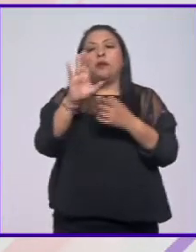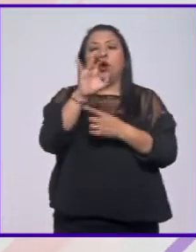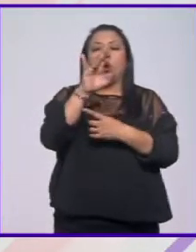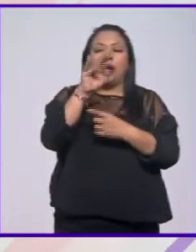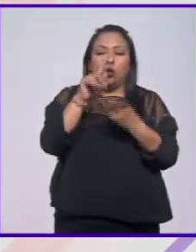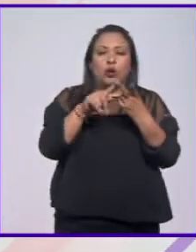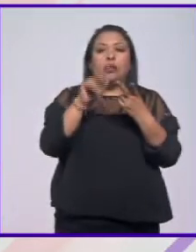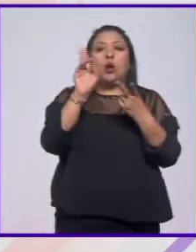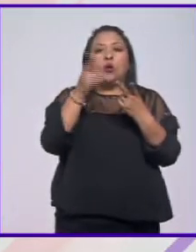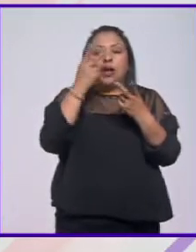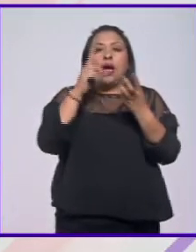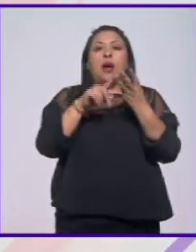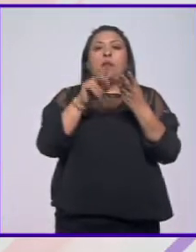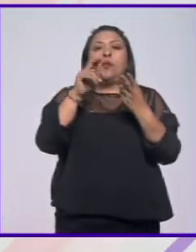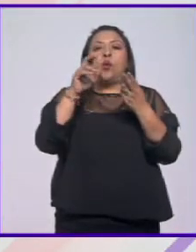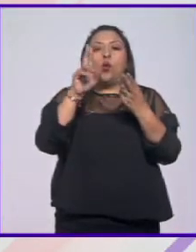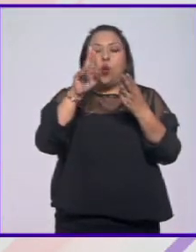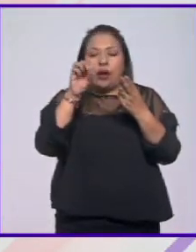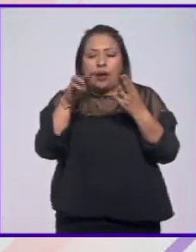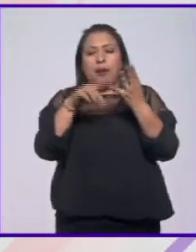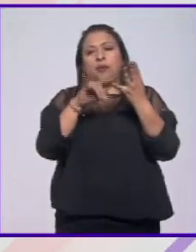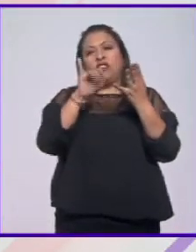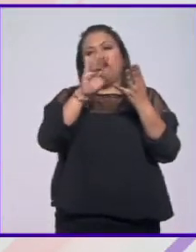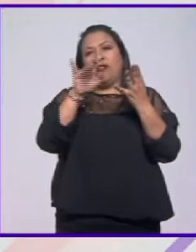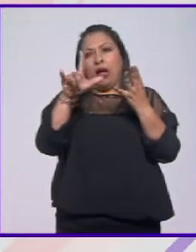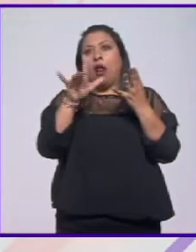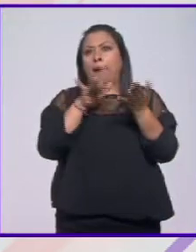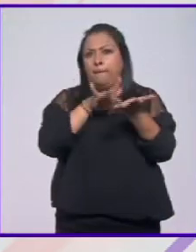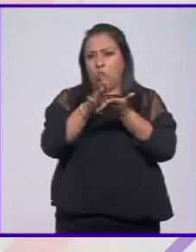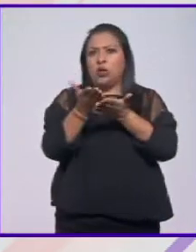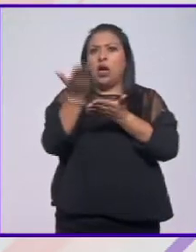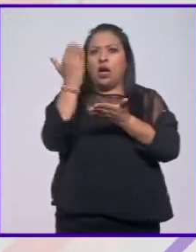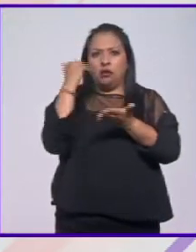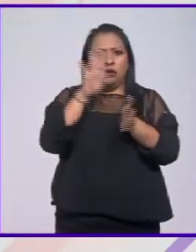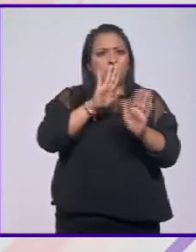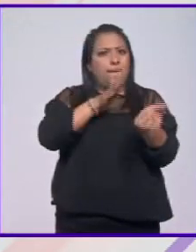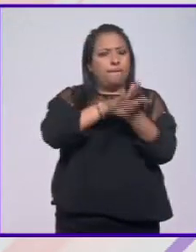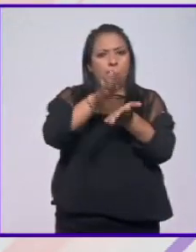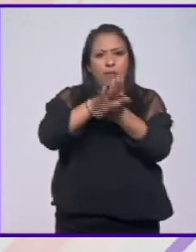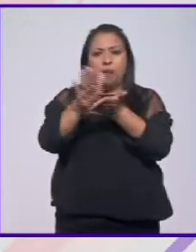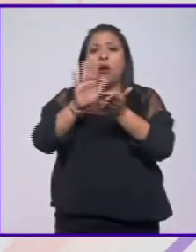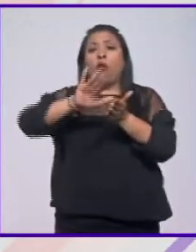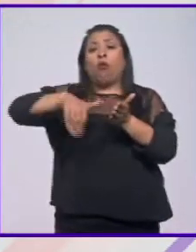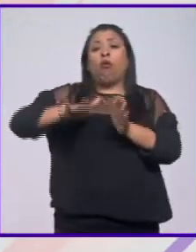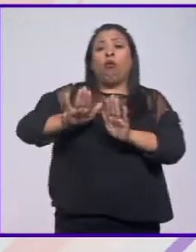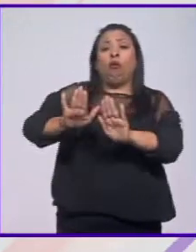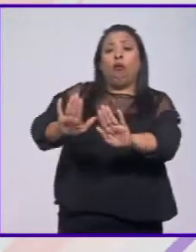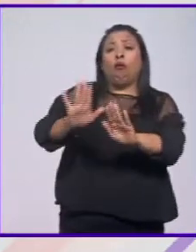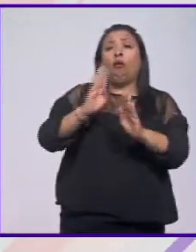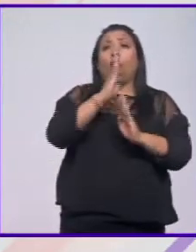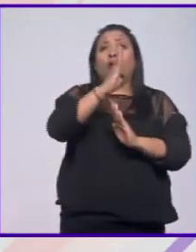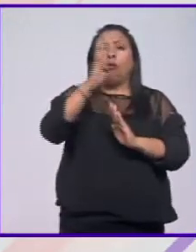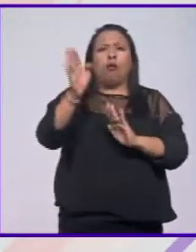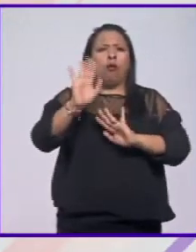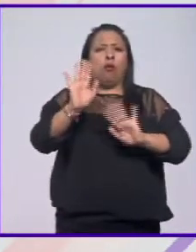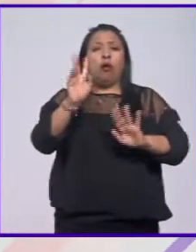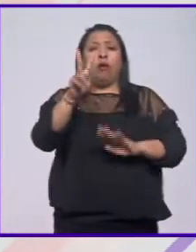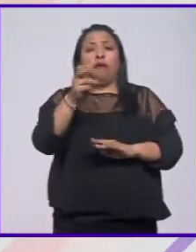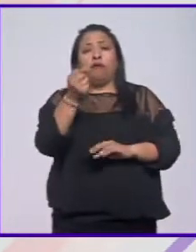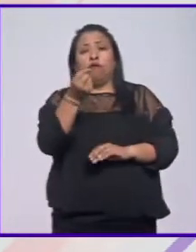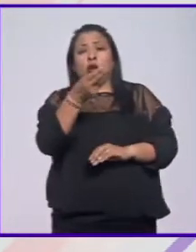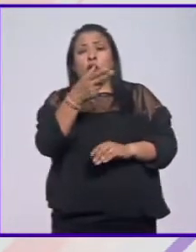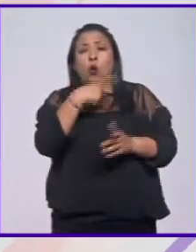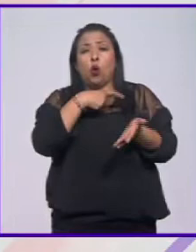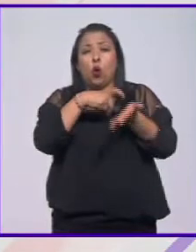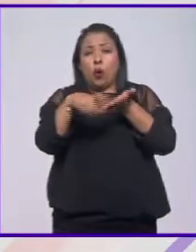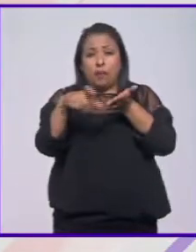la UNAM, como la UAM, como el IFAL, no solamente se quedaron en las gavetas o en los libreros de la gente que tuvo la fortuna de